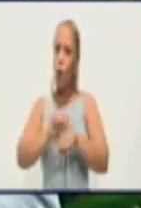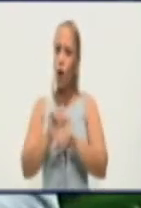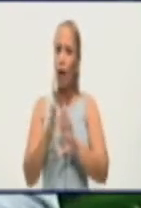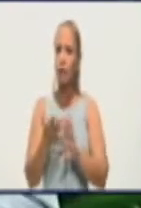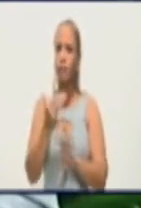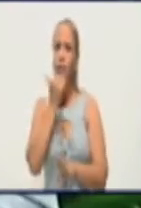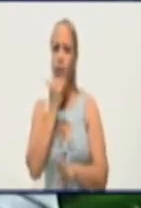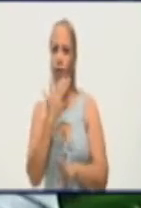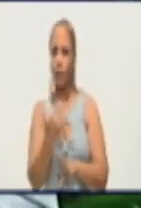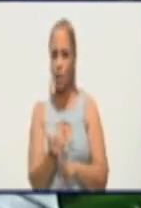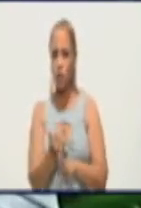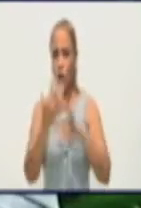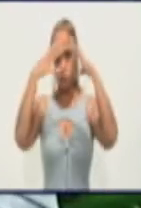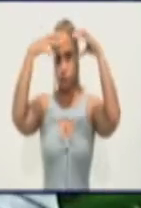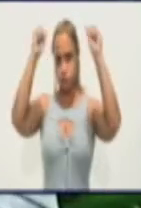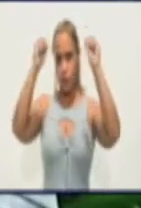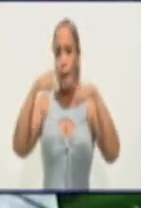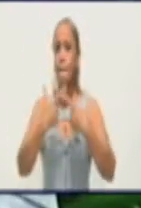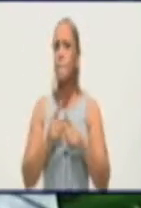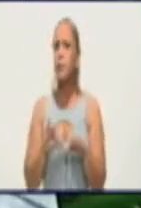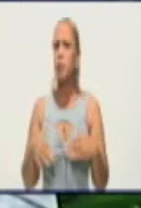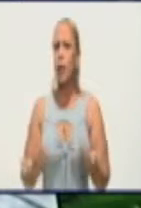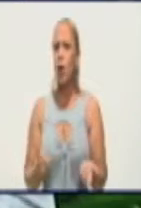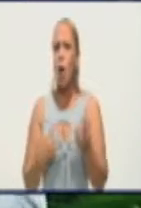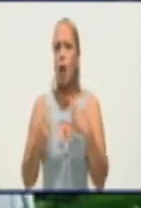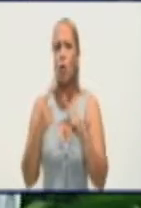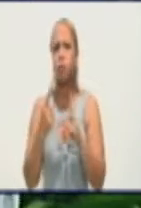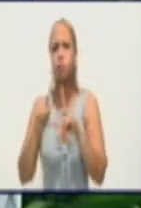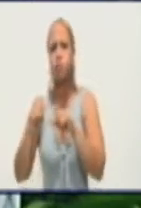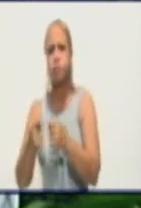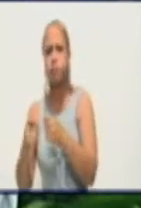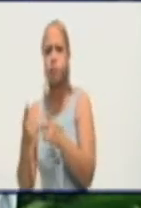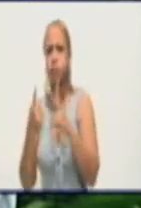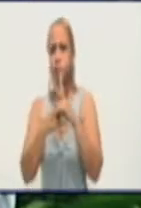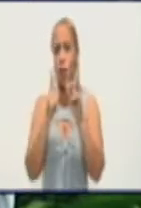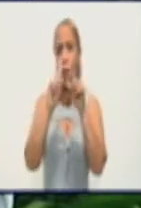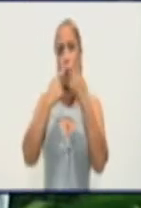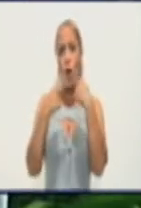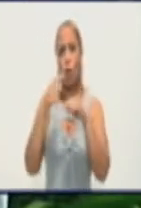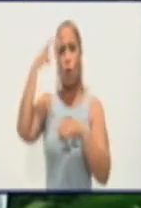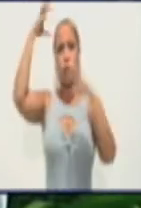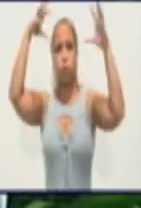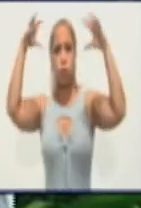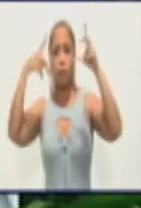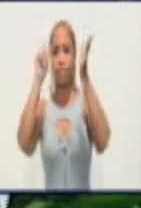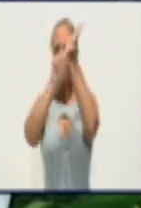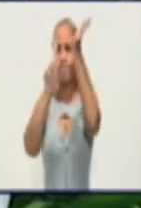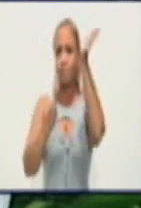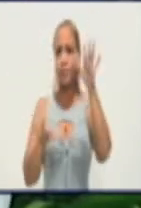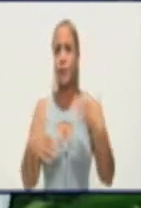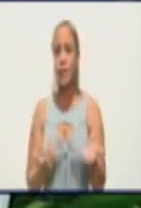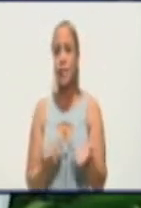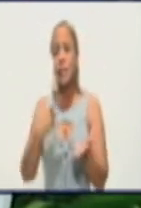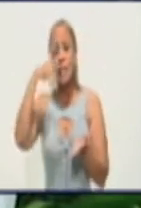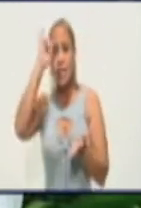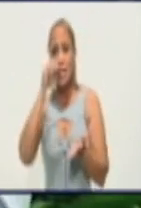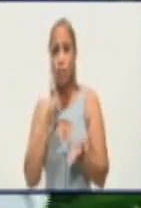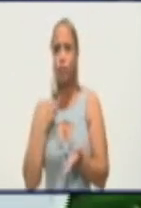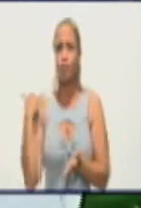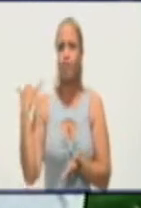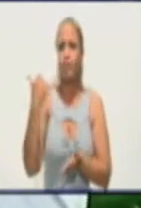ser hay alguna falla eléctrica por una descarga como ha estado sucediendo en estos días y se alarga ese